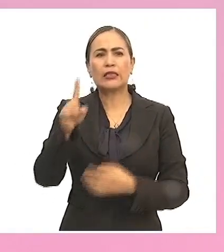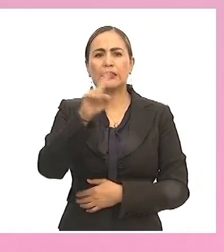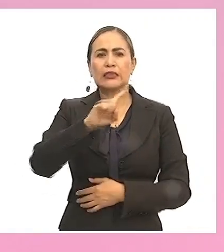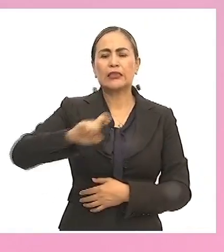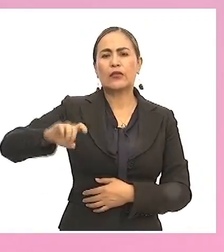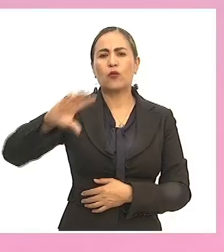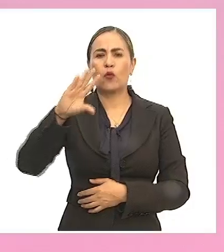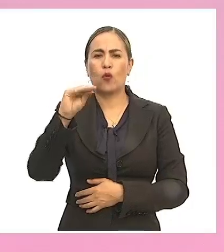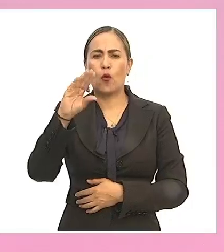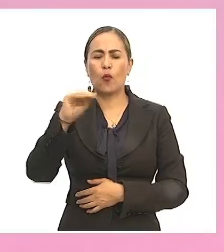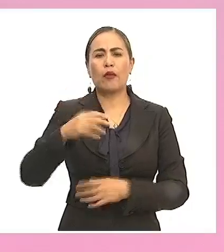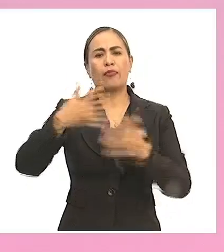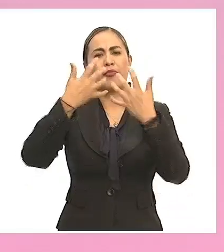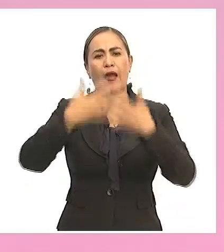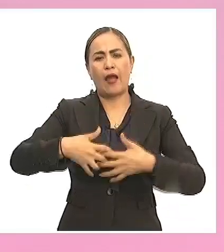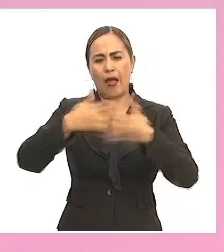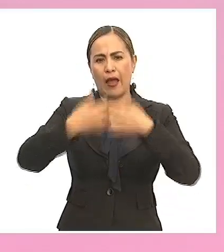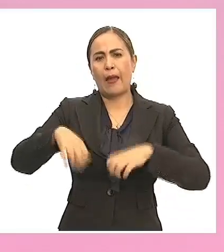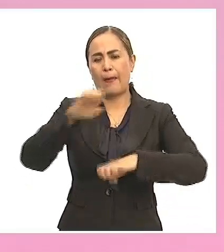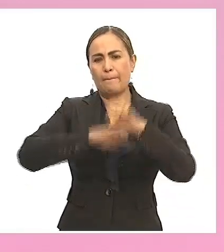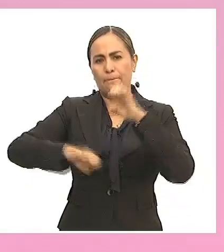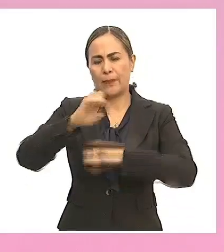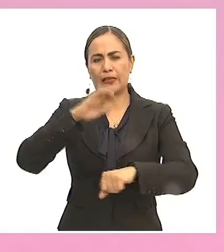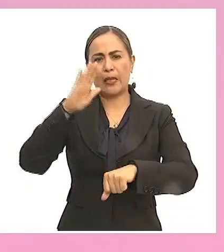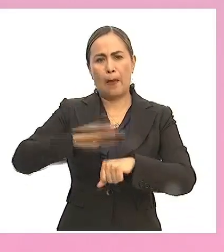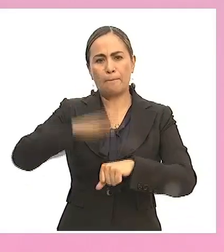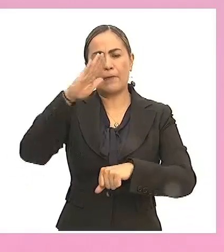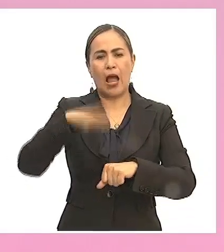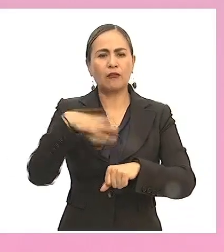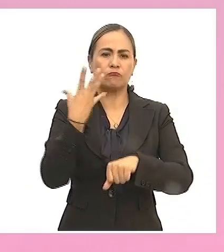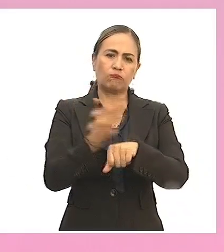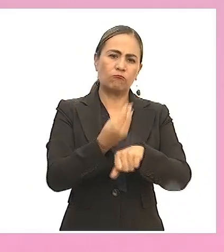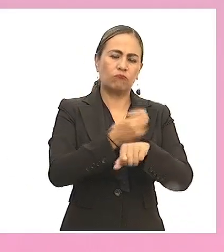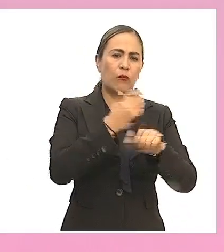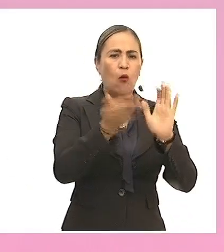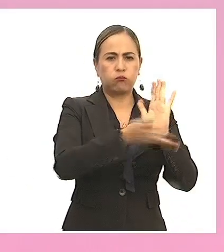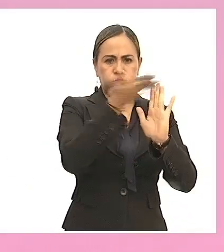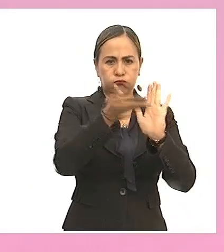190 refinerías más en construcción.